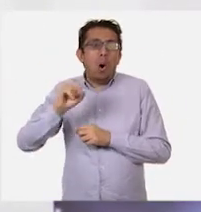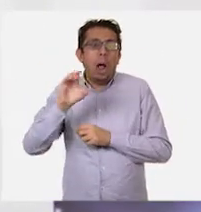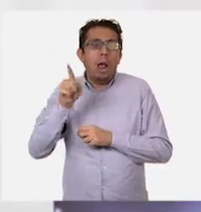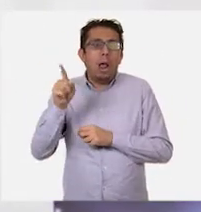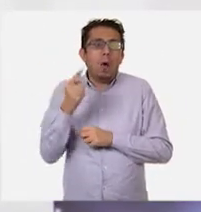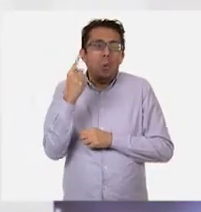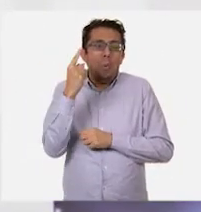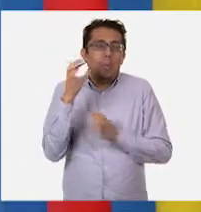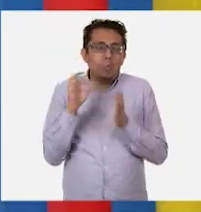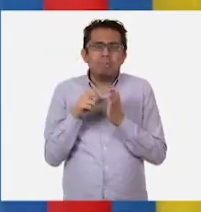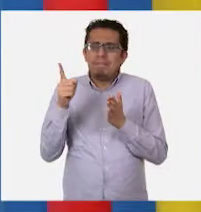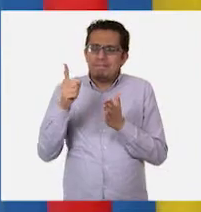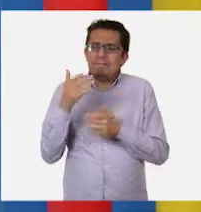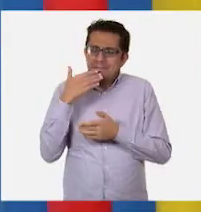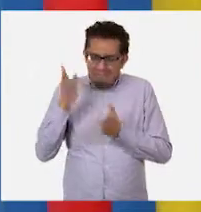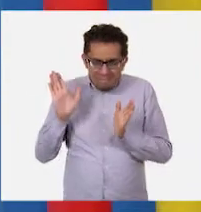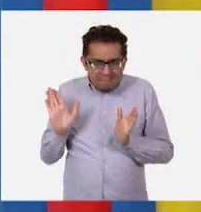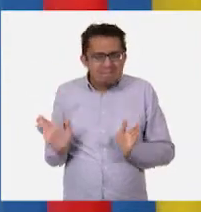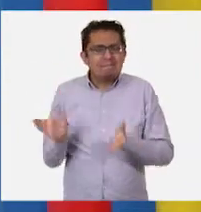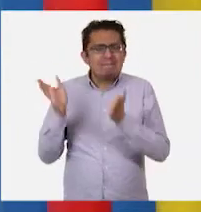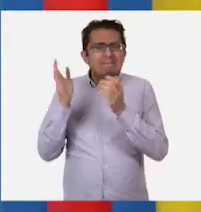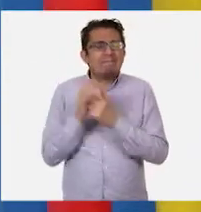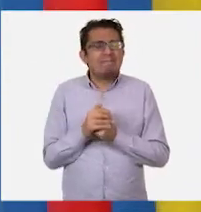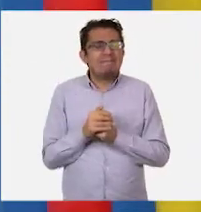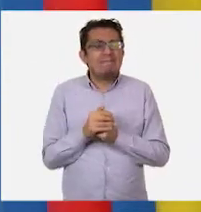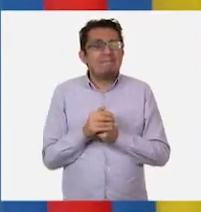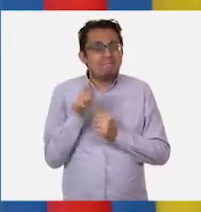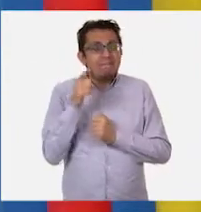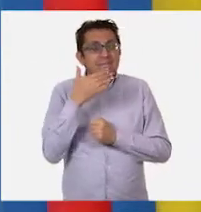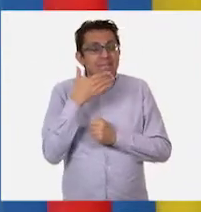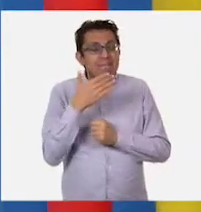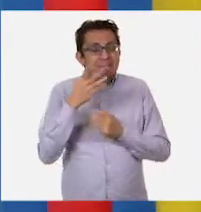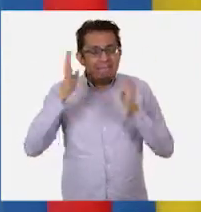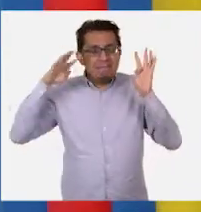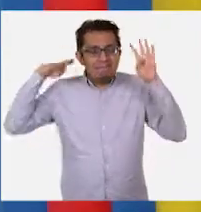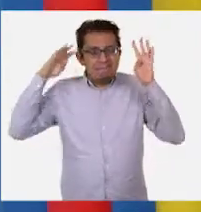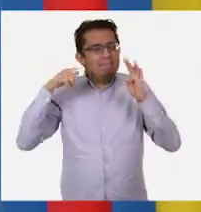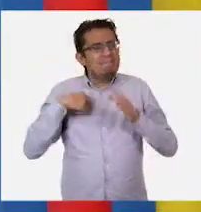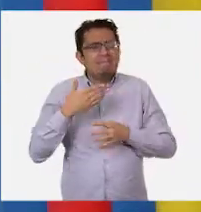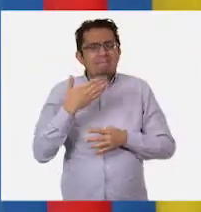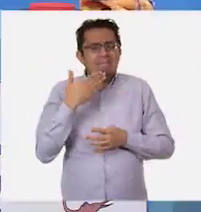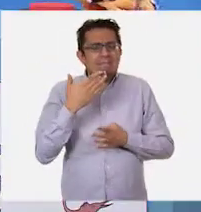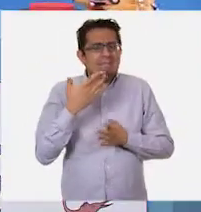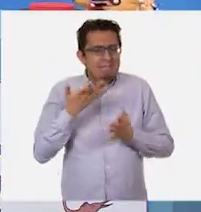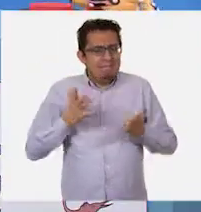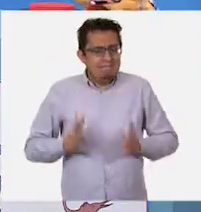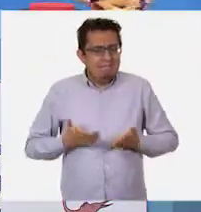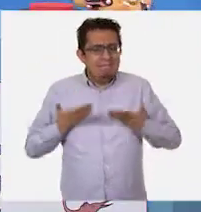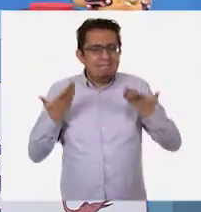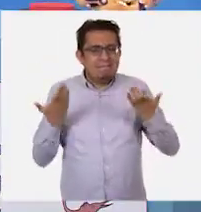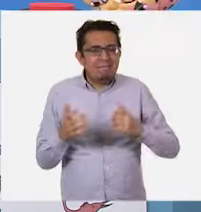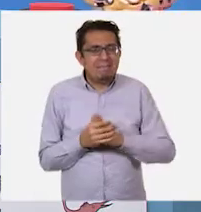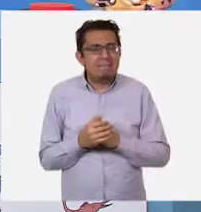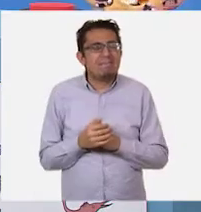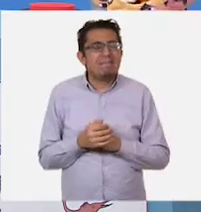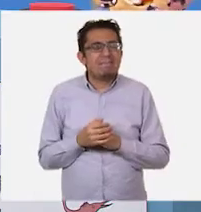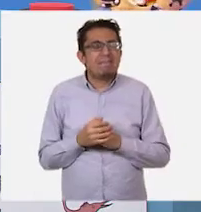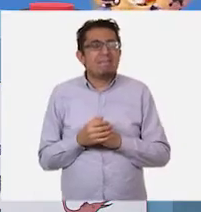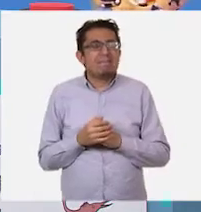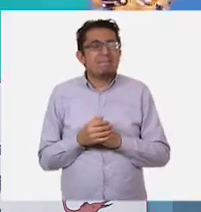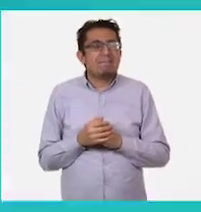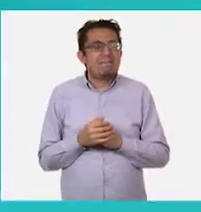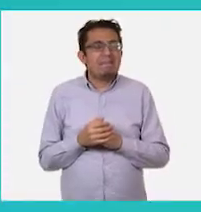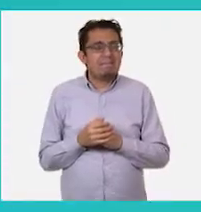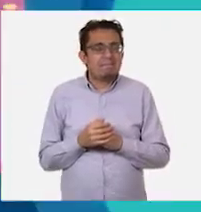¡Ánimo, Juan Carlos! Excelente ¡ánimo! Participación, Jolisto. Vas muy bien, vas muy bien. Yo tengo todo el ánimo, ¡Eso, eso! Vamos entonces por el